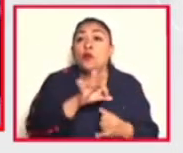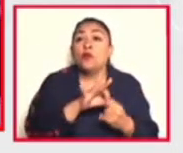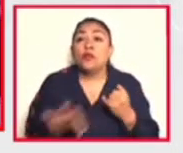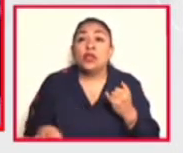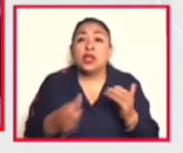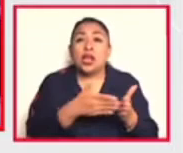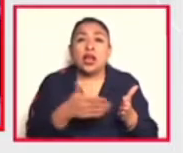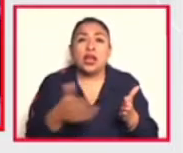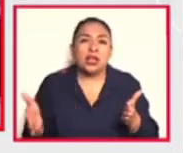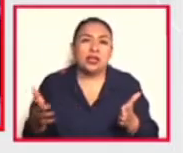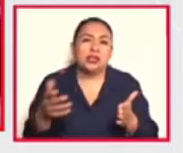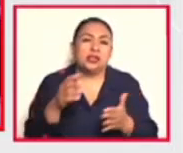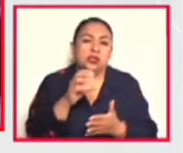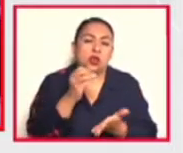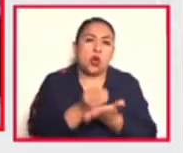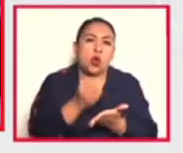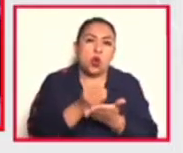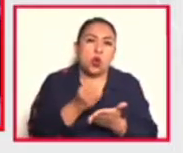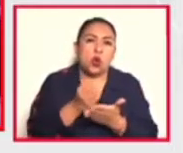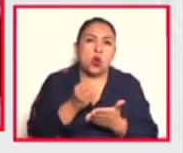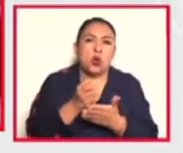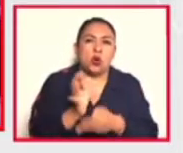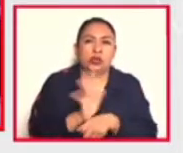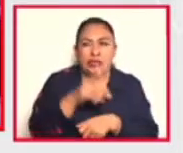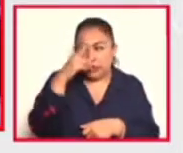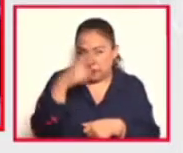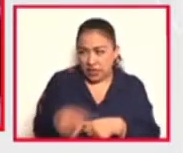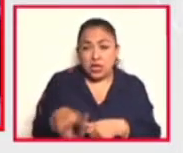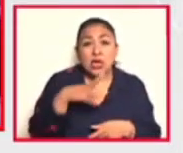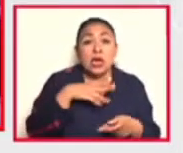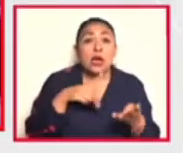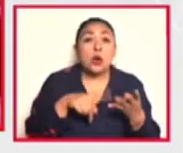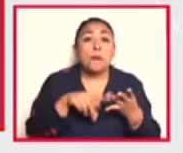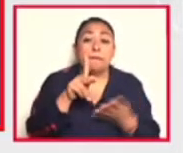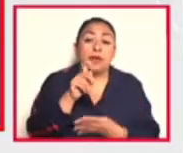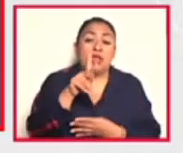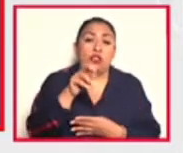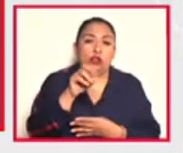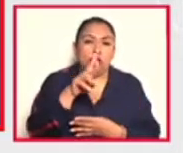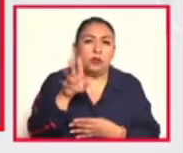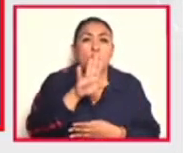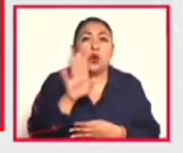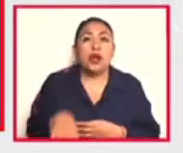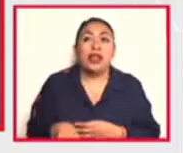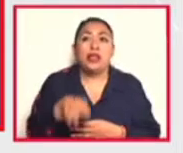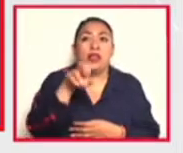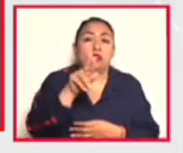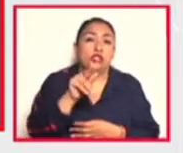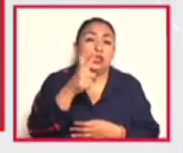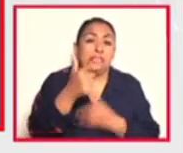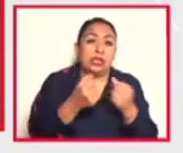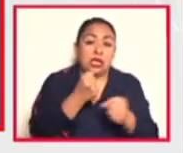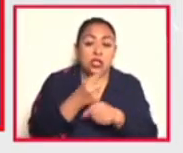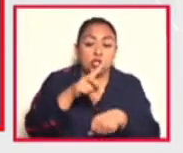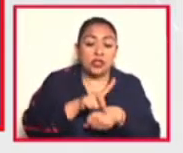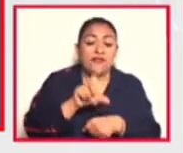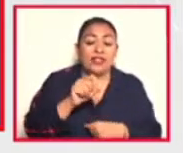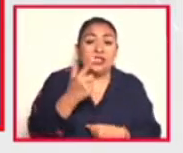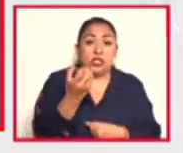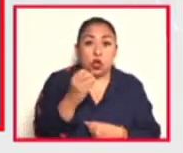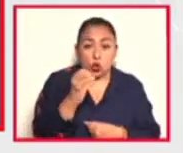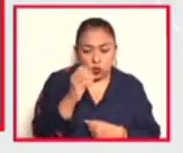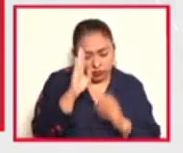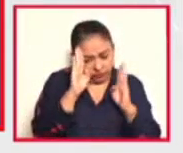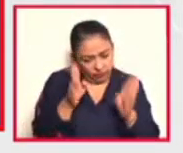del cine mexicano. Uh-huh. Y también el artista plástico Pedro Cervantes falleció a los 87 años el 27 de octubre. Él dedicó su vida a